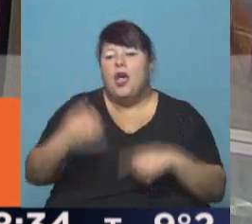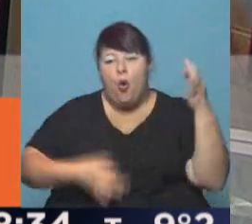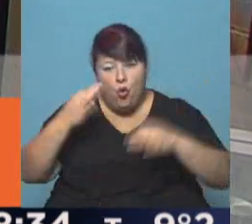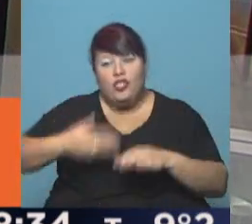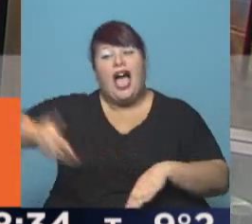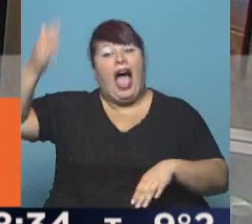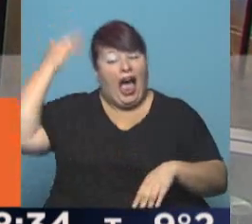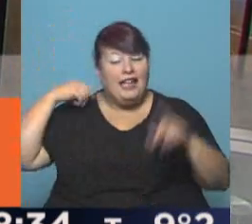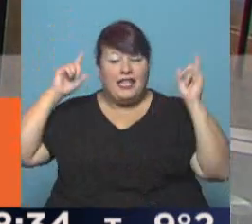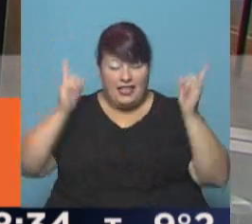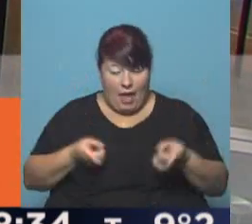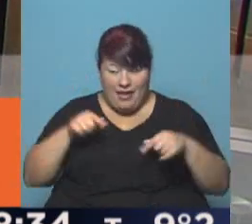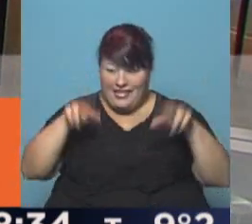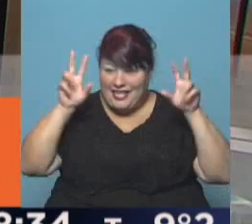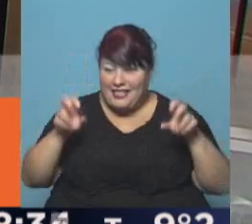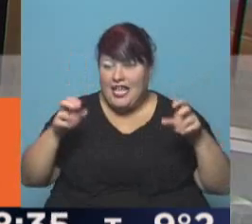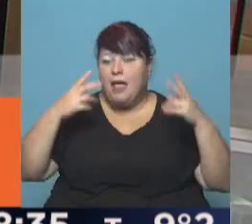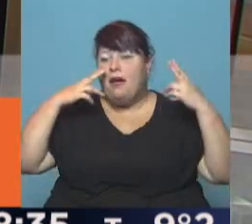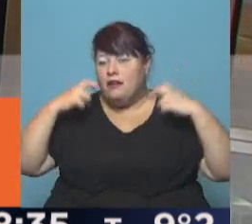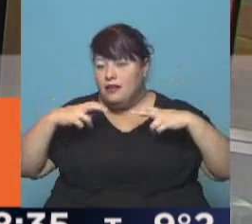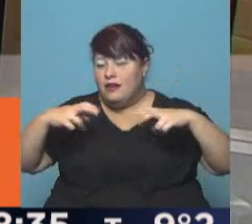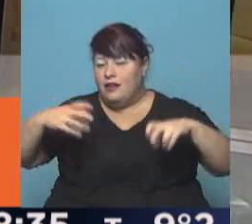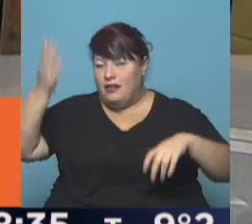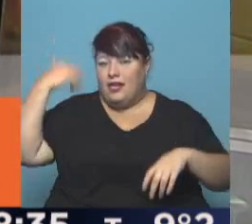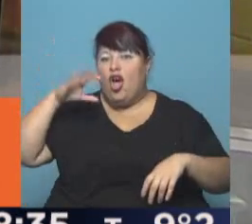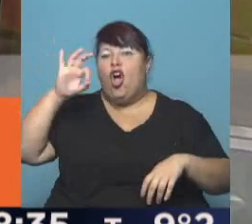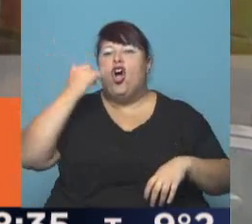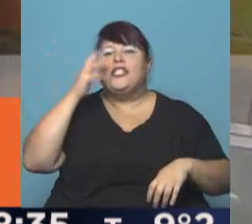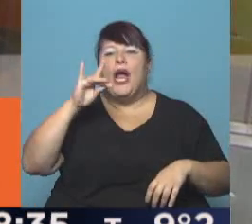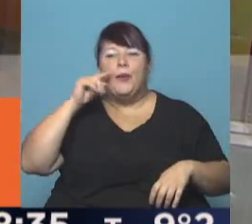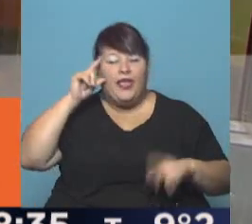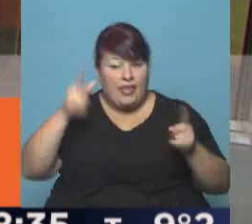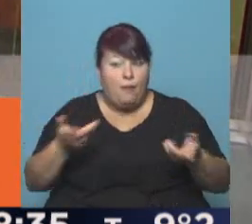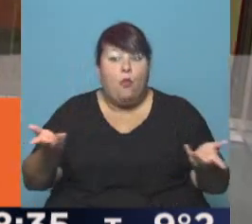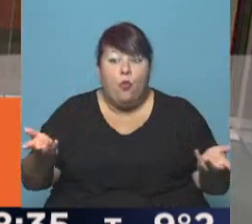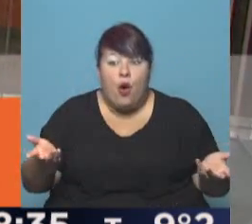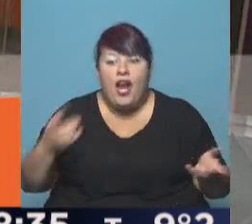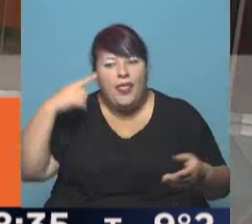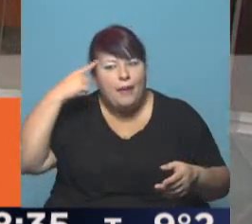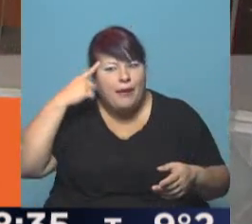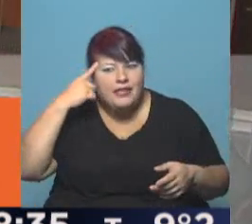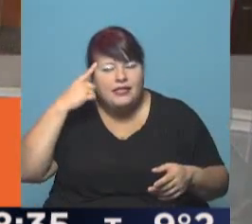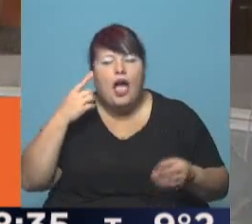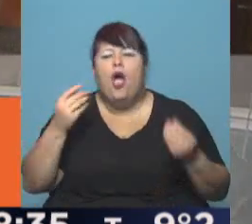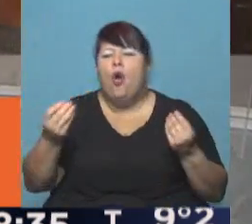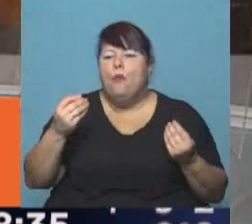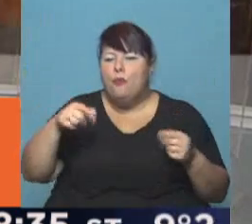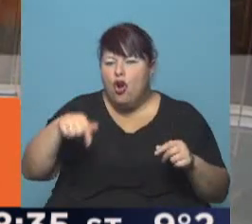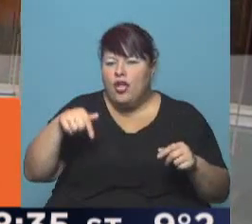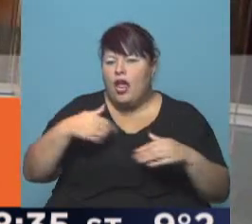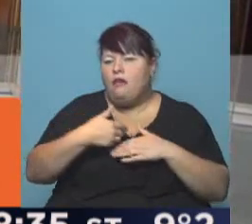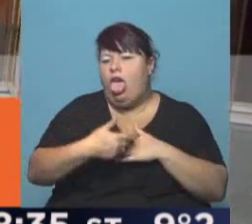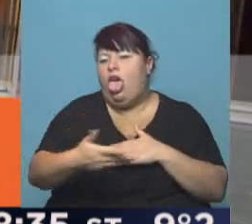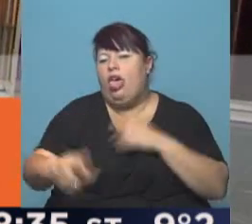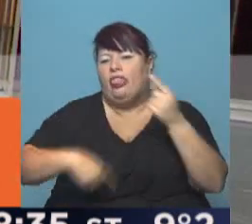ya anteriormente, esta causa la estuvo trabajando Yarvide en su momento. Bueno, pero hay que pensar por qué esta causa se demora